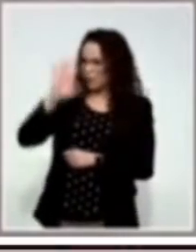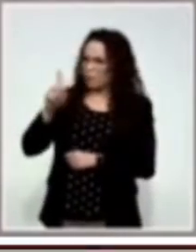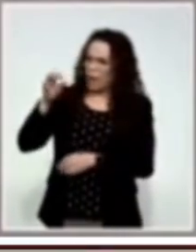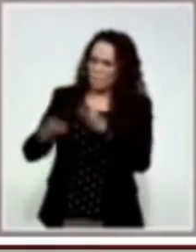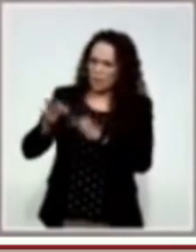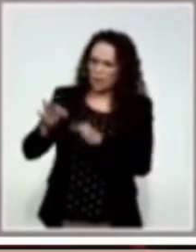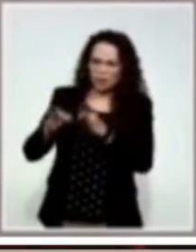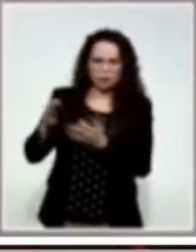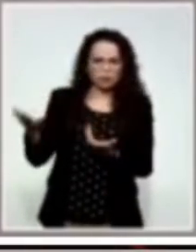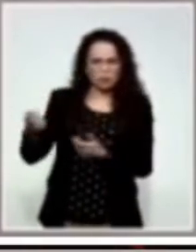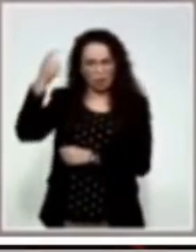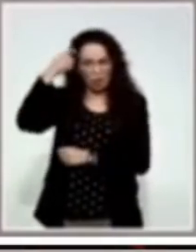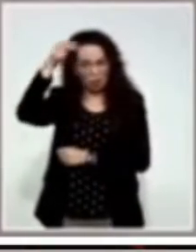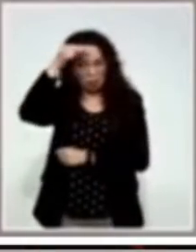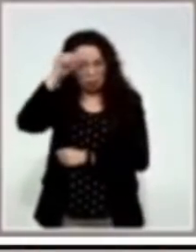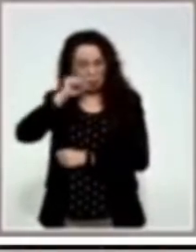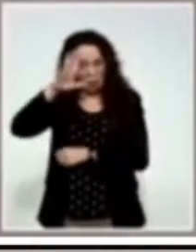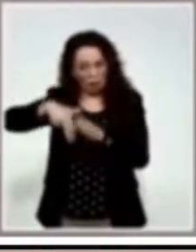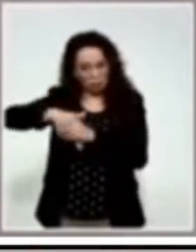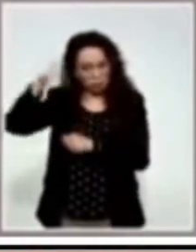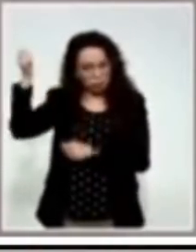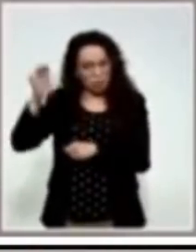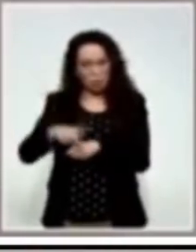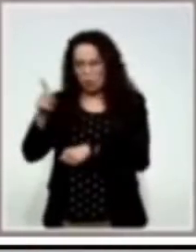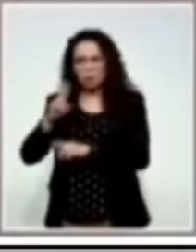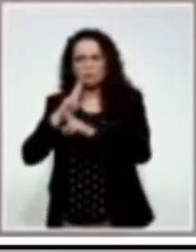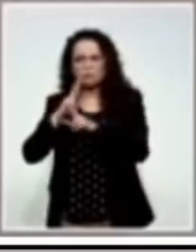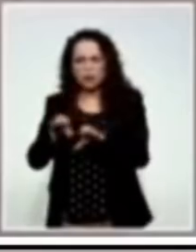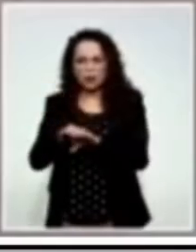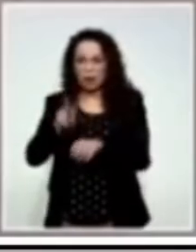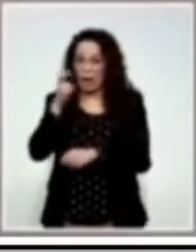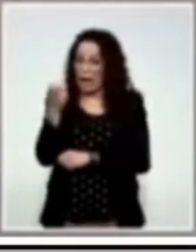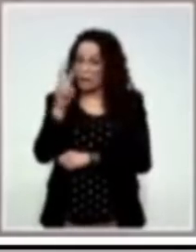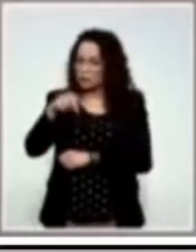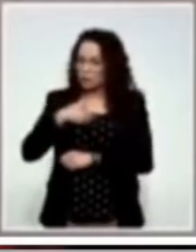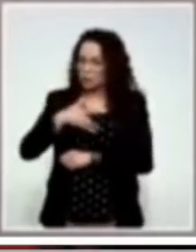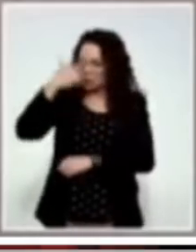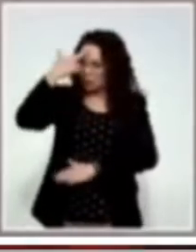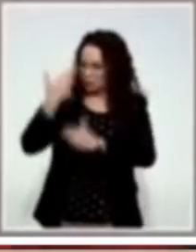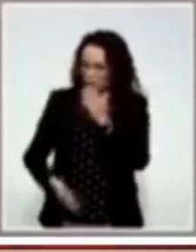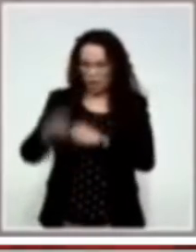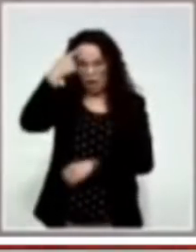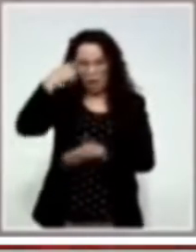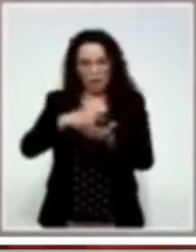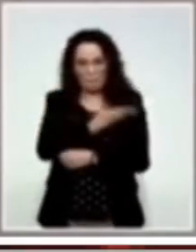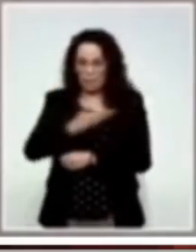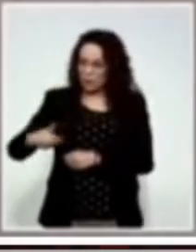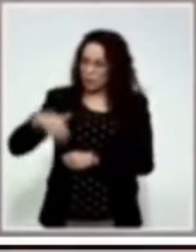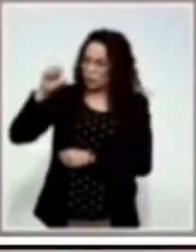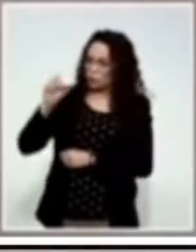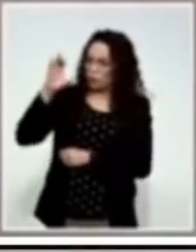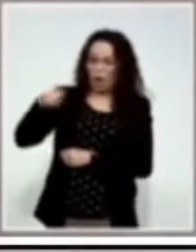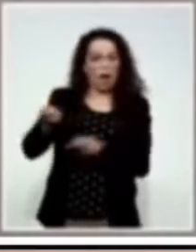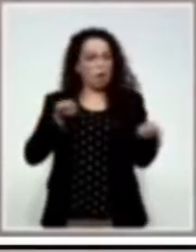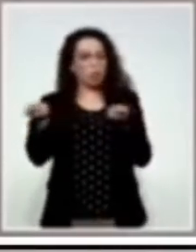ni inteligencia. Me parece una profunda falta de respeto que se diga que el presidente de la Corte puede mangonear y convertir 8